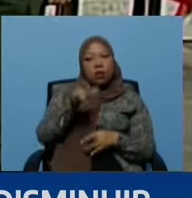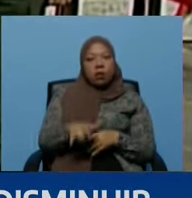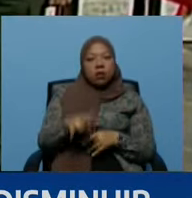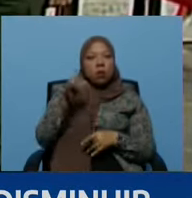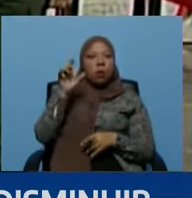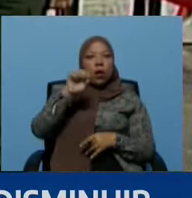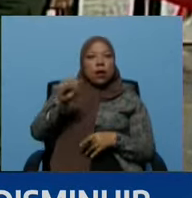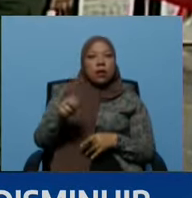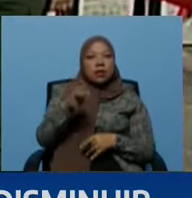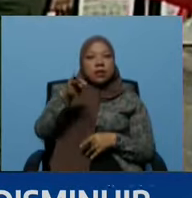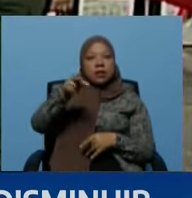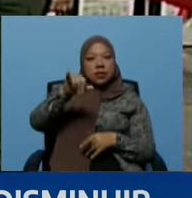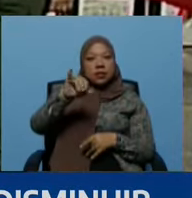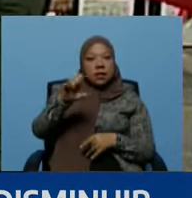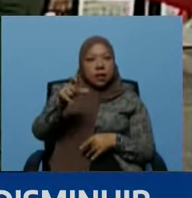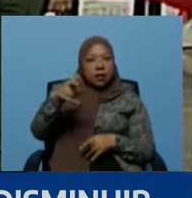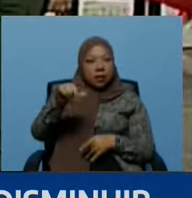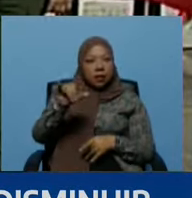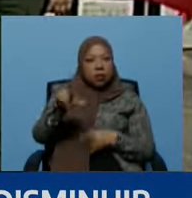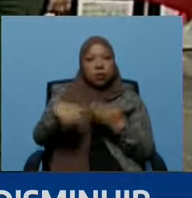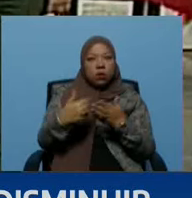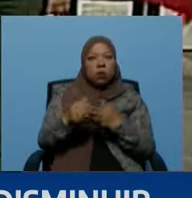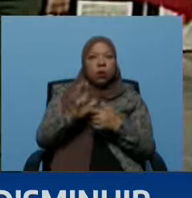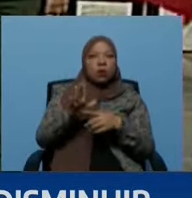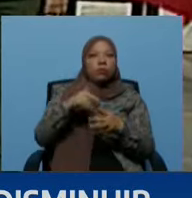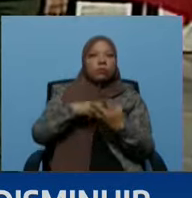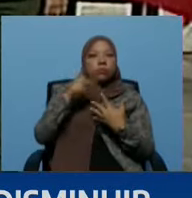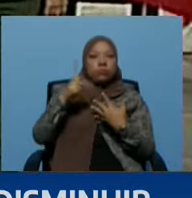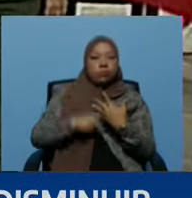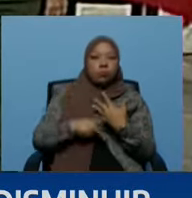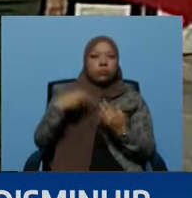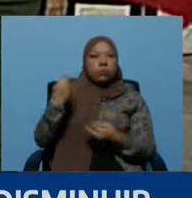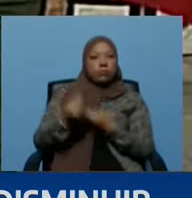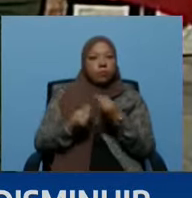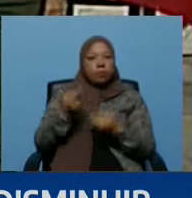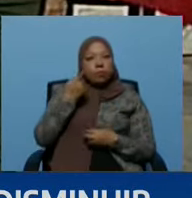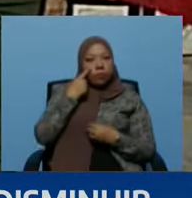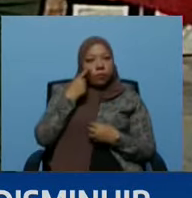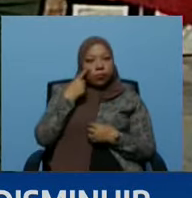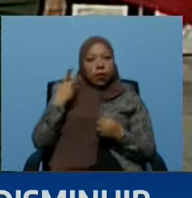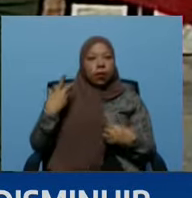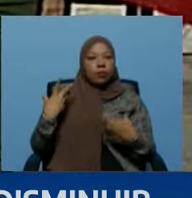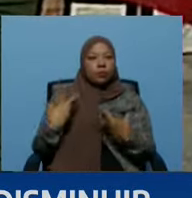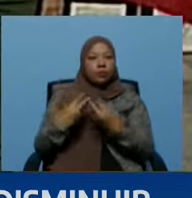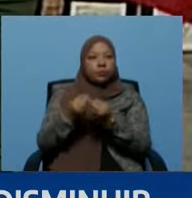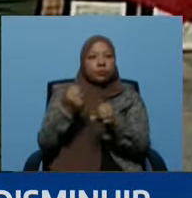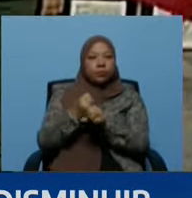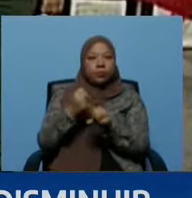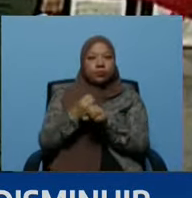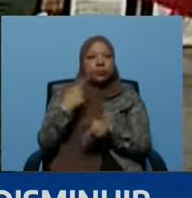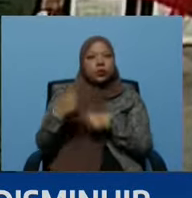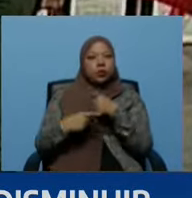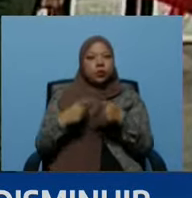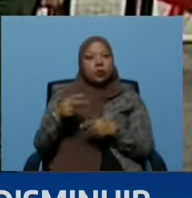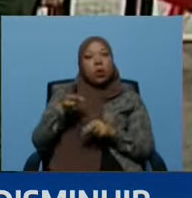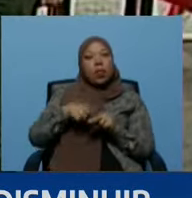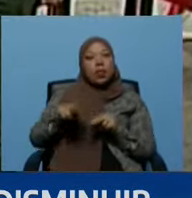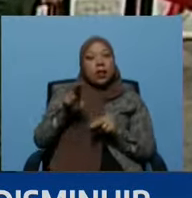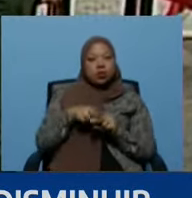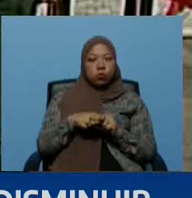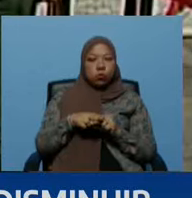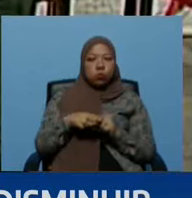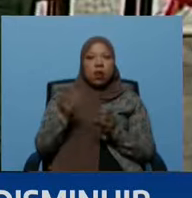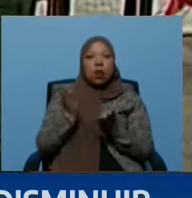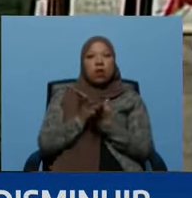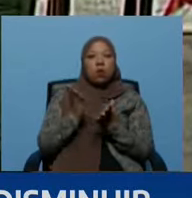Shirley, que nos acompaña, es la imagen de este proyecto. Ella, conjuntamente con los niños de